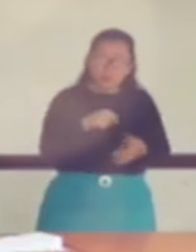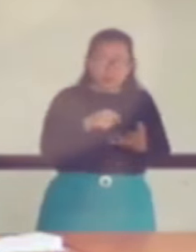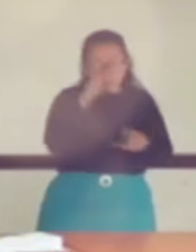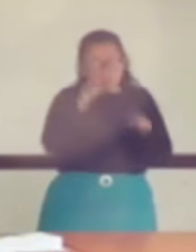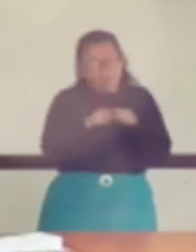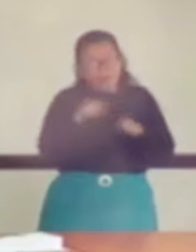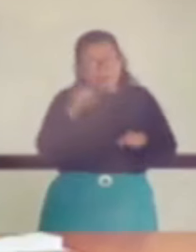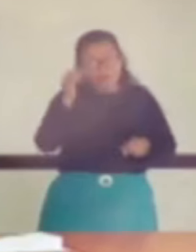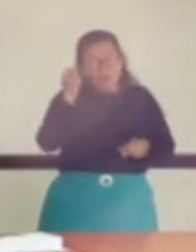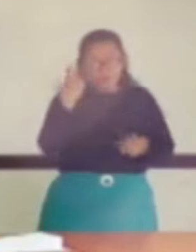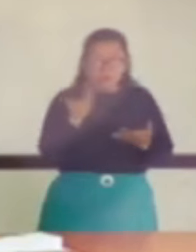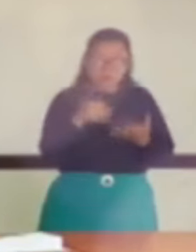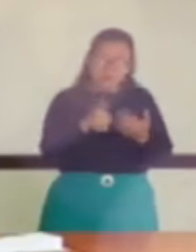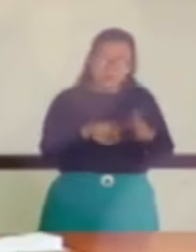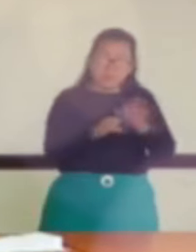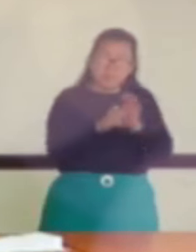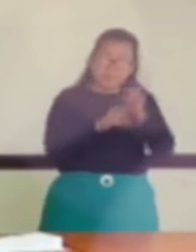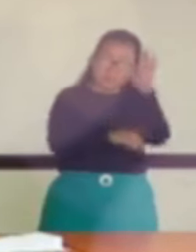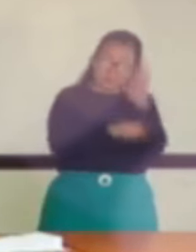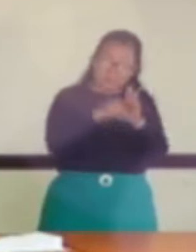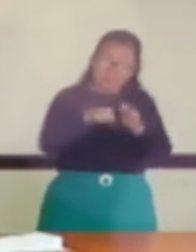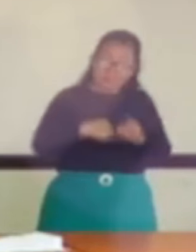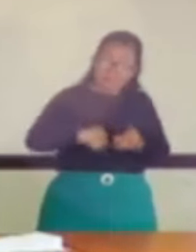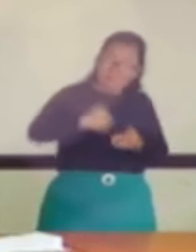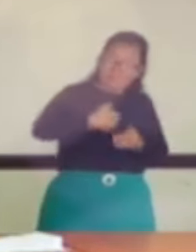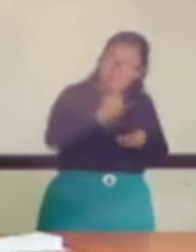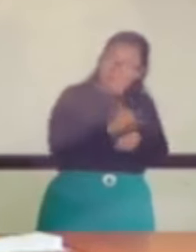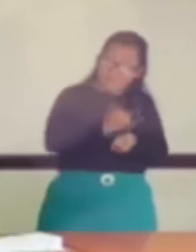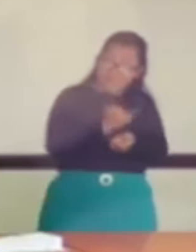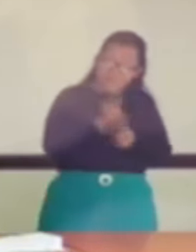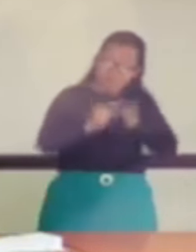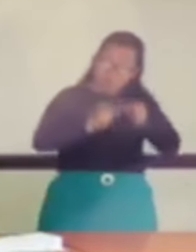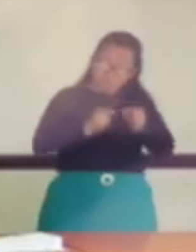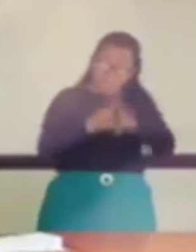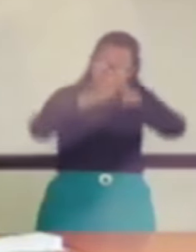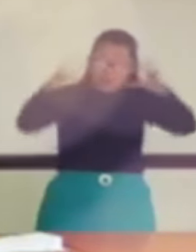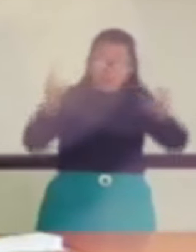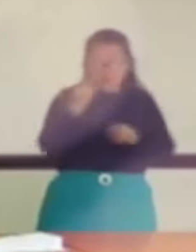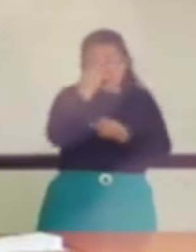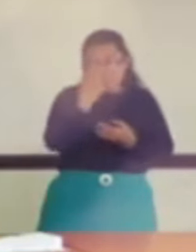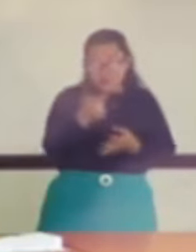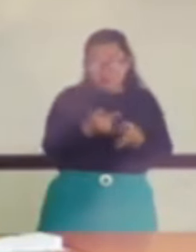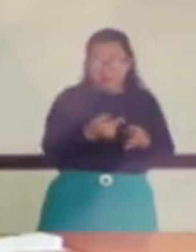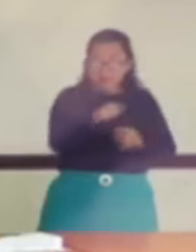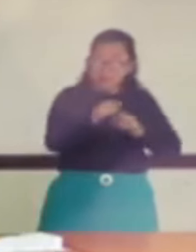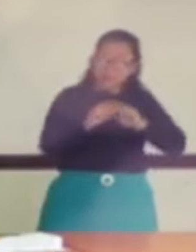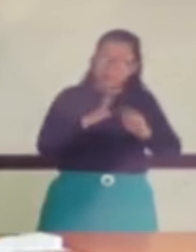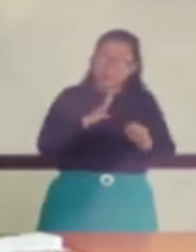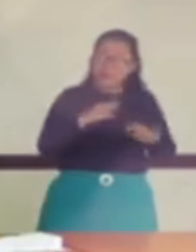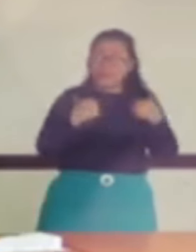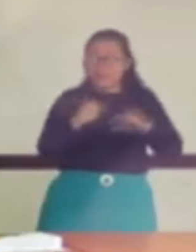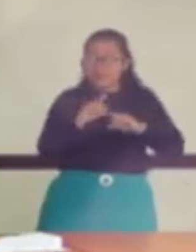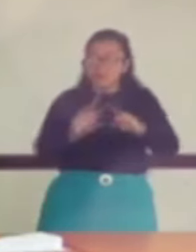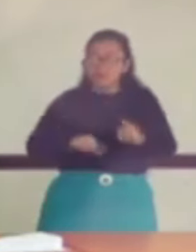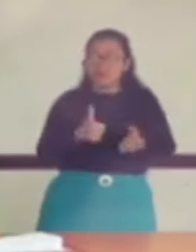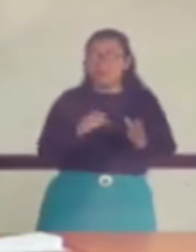Obviamente en el desarrollo de la misma habrá ocasión de poder ampliar los otros aspectos. Me decía usted si incluía otras. Le puedo decir,